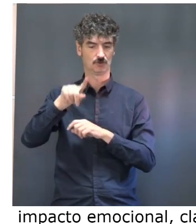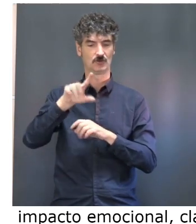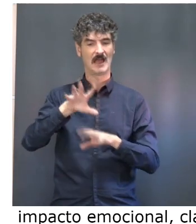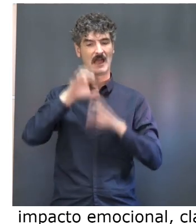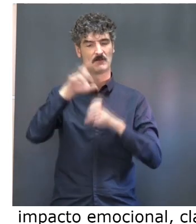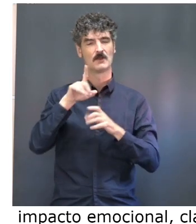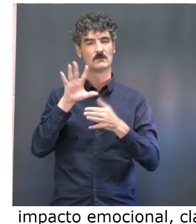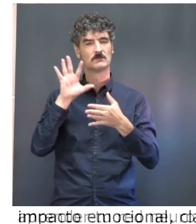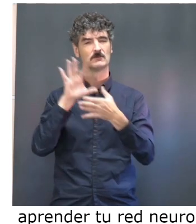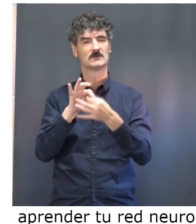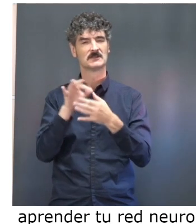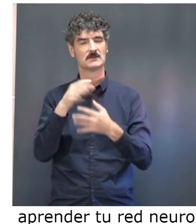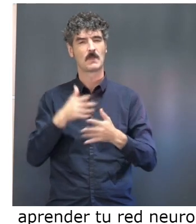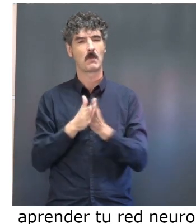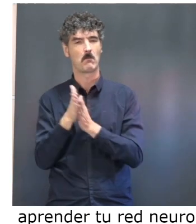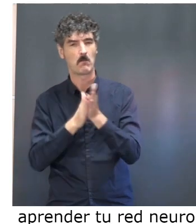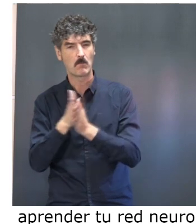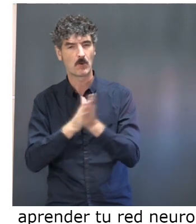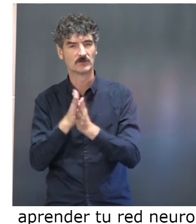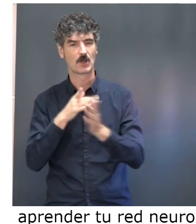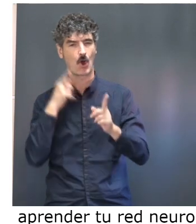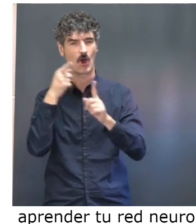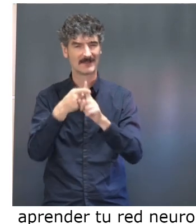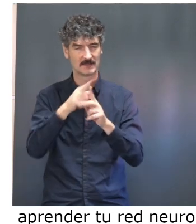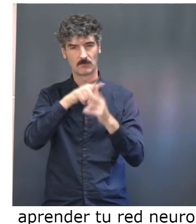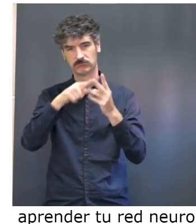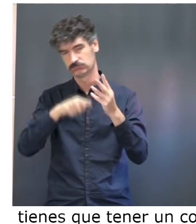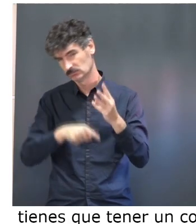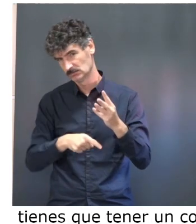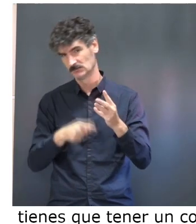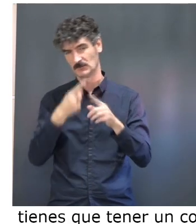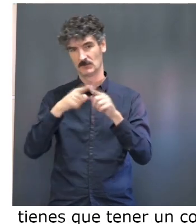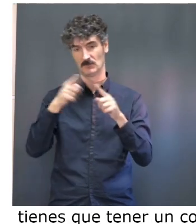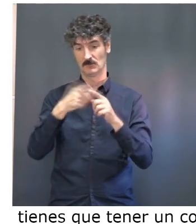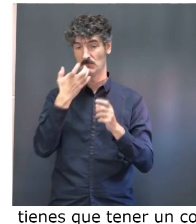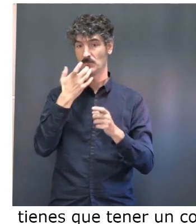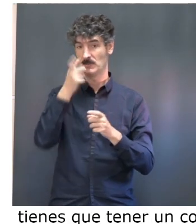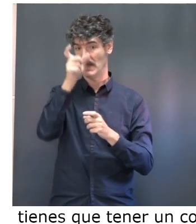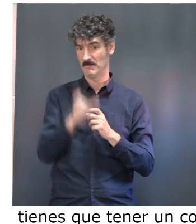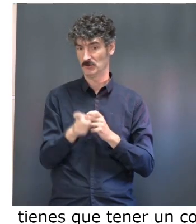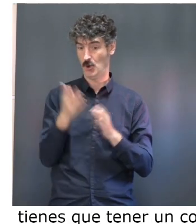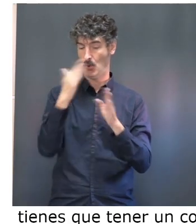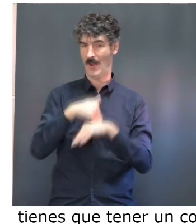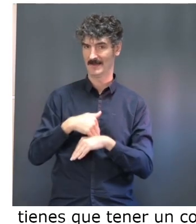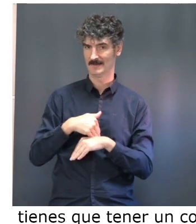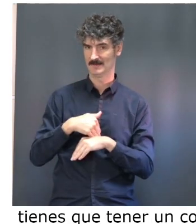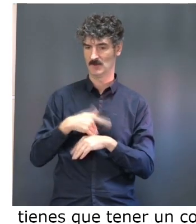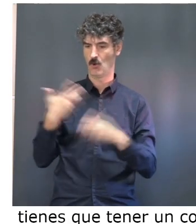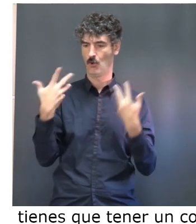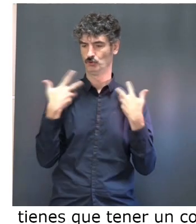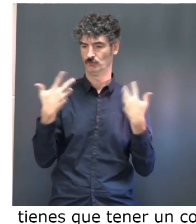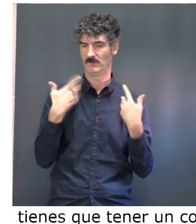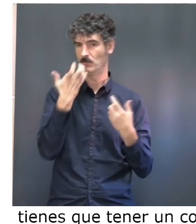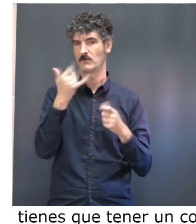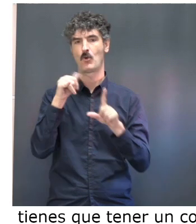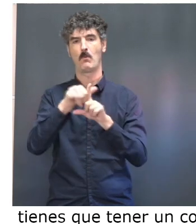contexto seguro, tienes que tener una motivación, tienes que tener un objetivo. Entonces, claro, si tú no tienes o estás sufriendo